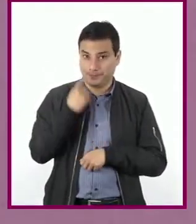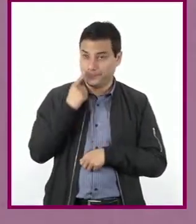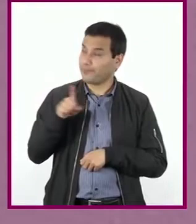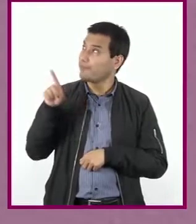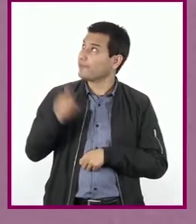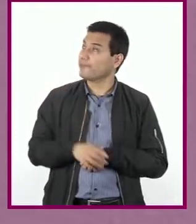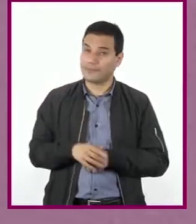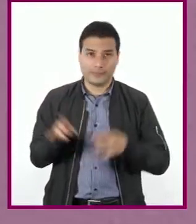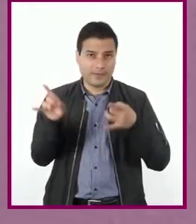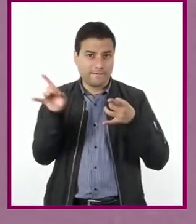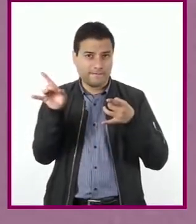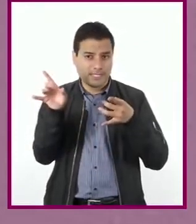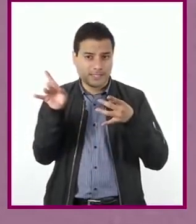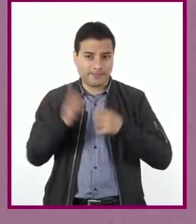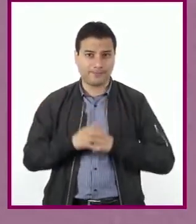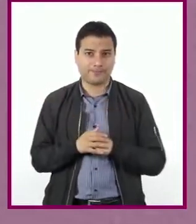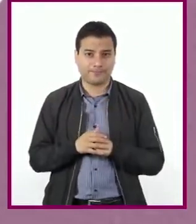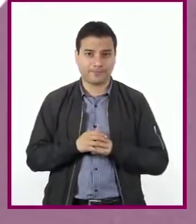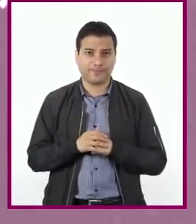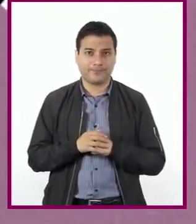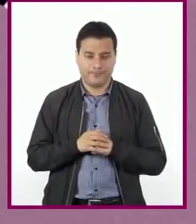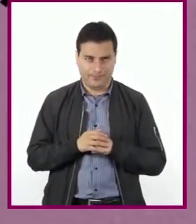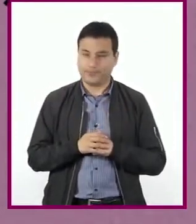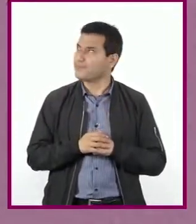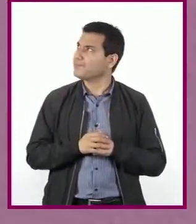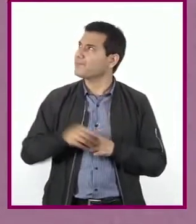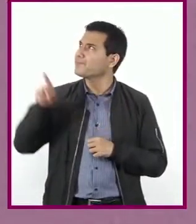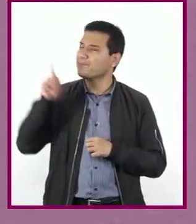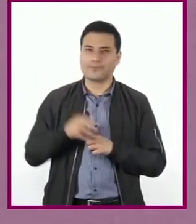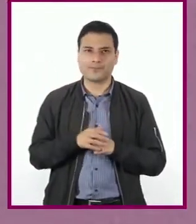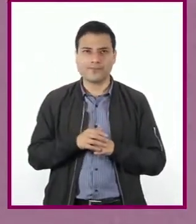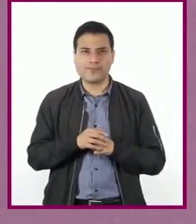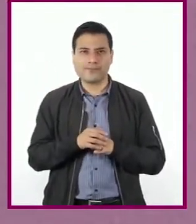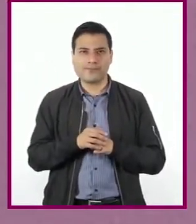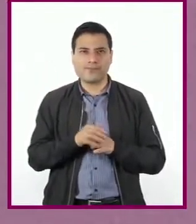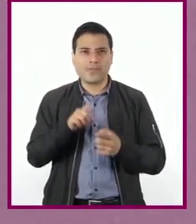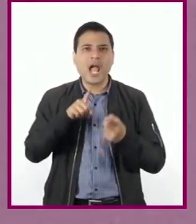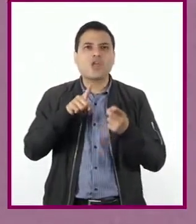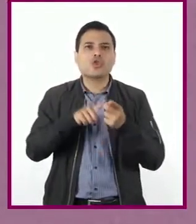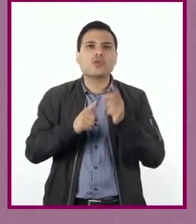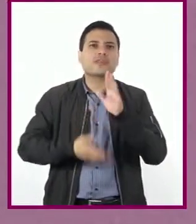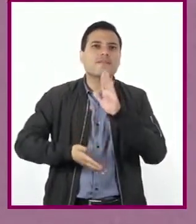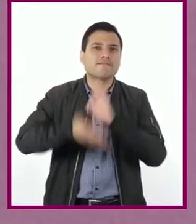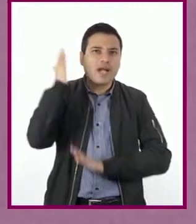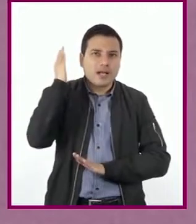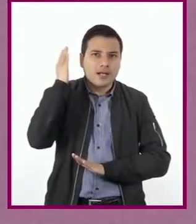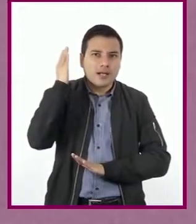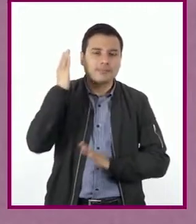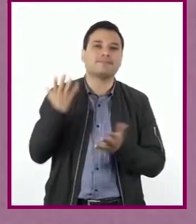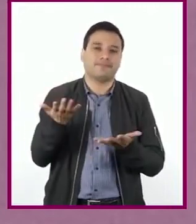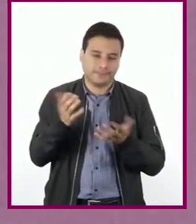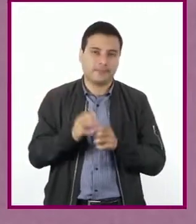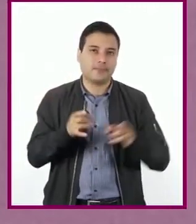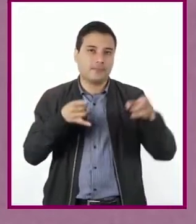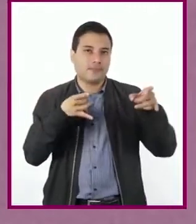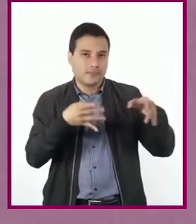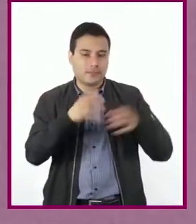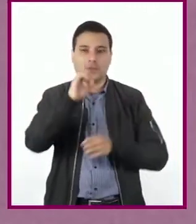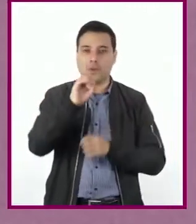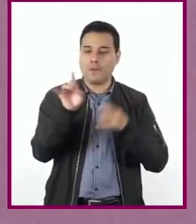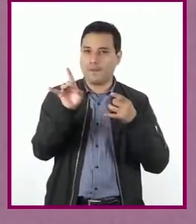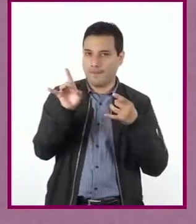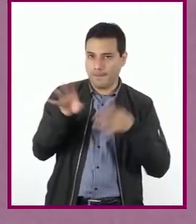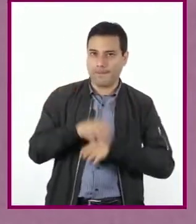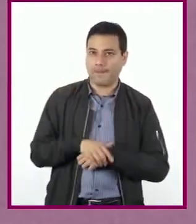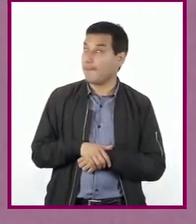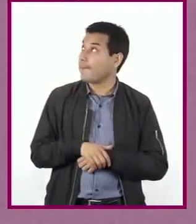flecha. La punta o cabeza de la flecha indica hacia dónde se aplica la fuerza, es decir, la dirección, y el